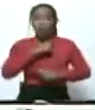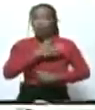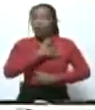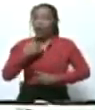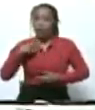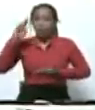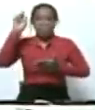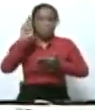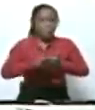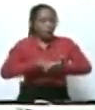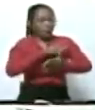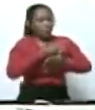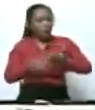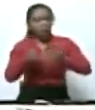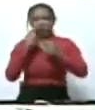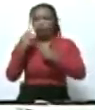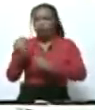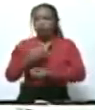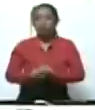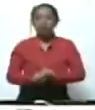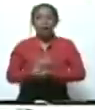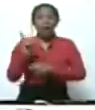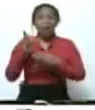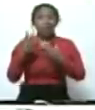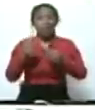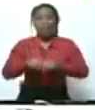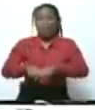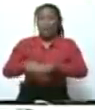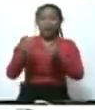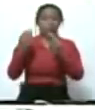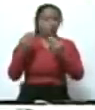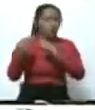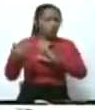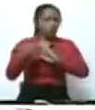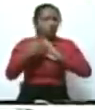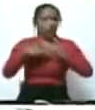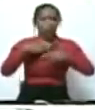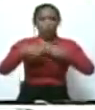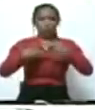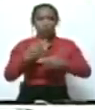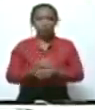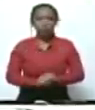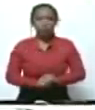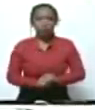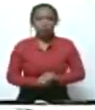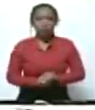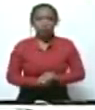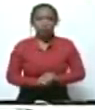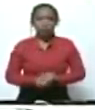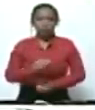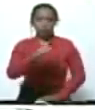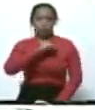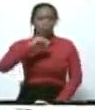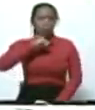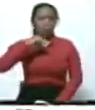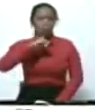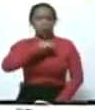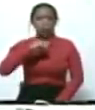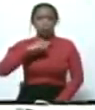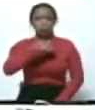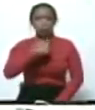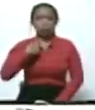eliminar. Pero nos hacen mucho daño, le hacen mucho daño a la revolución. Los personalismos, el